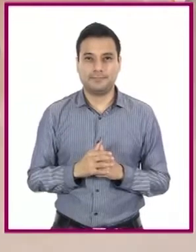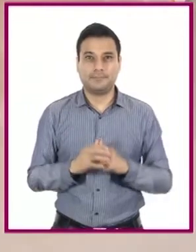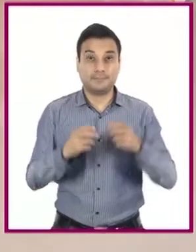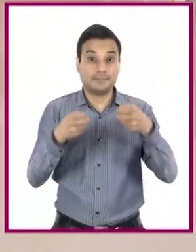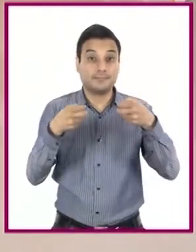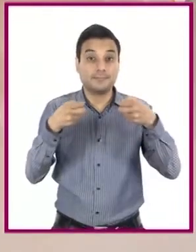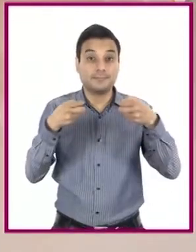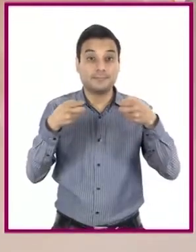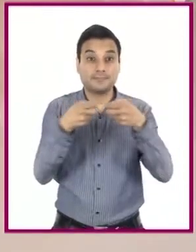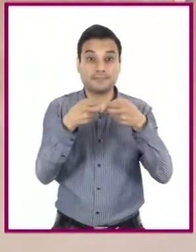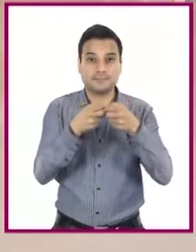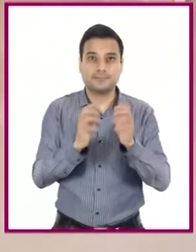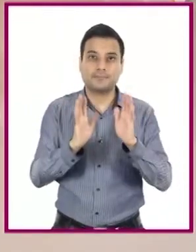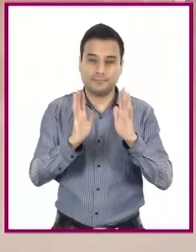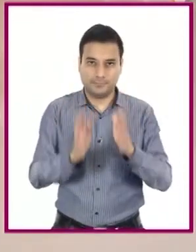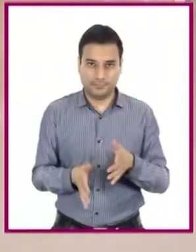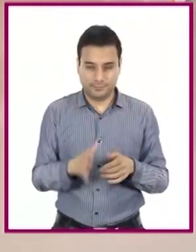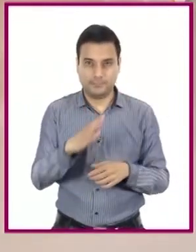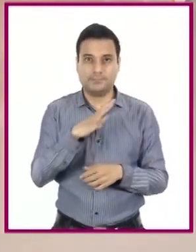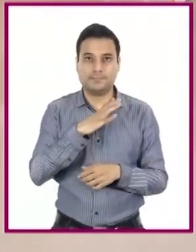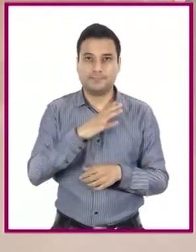plástico?